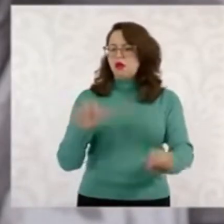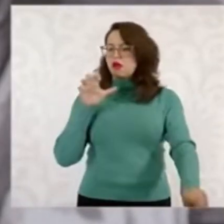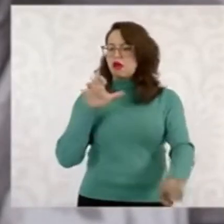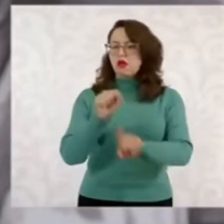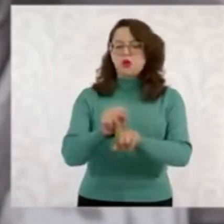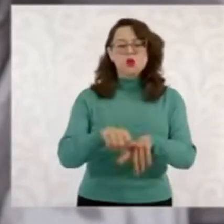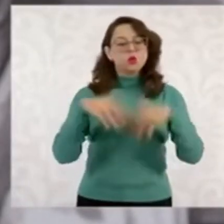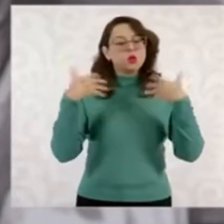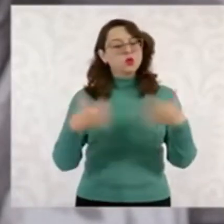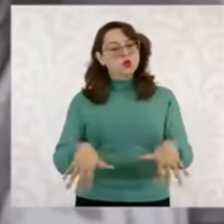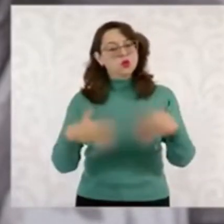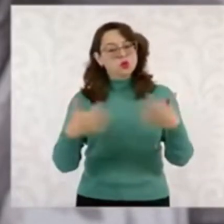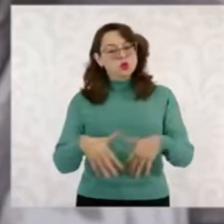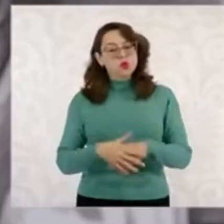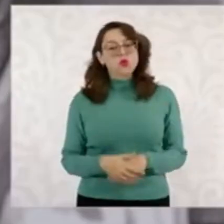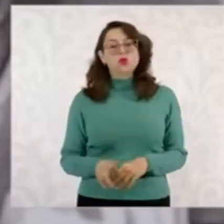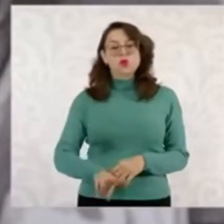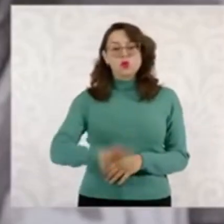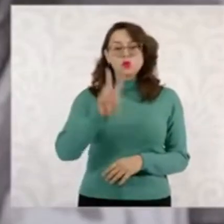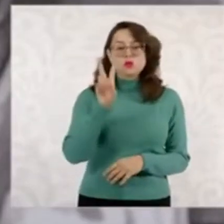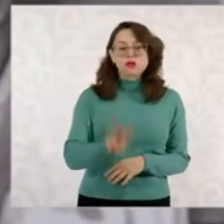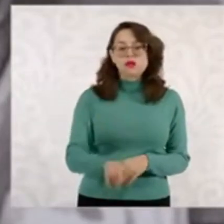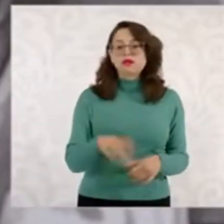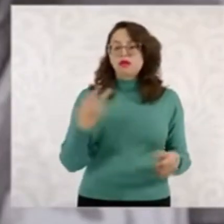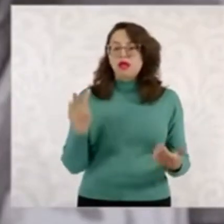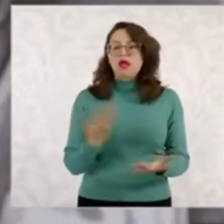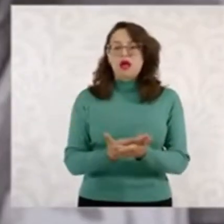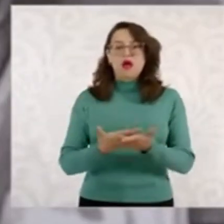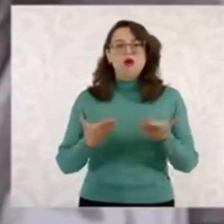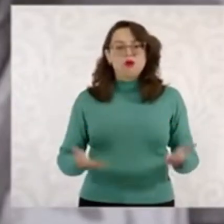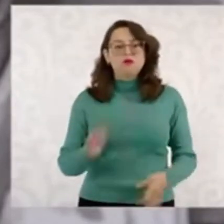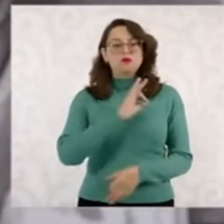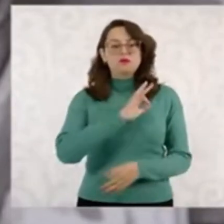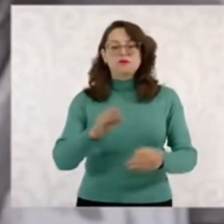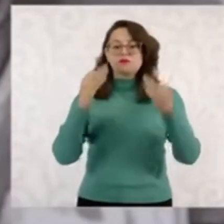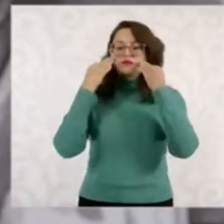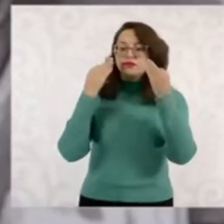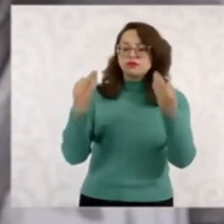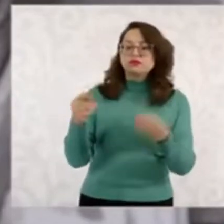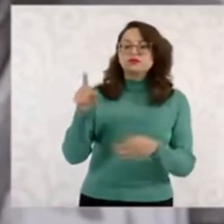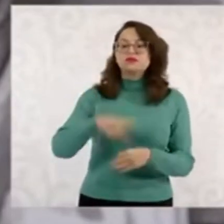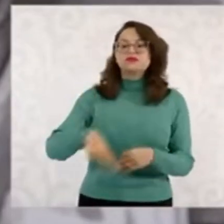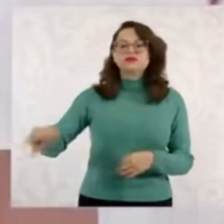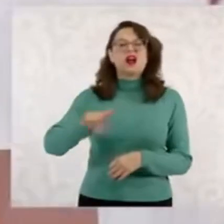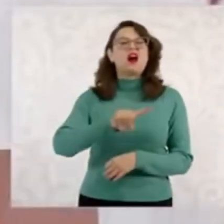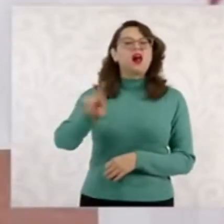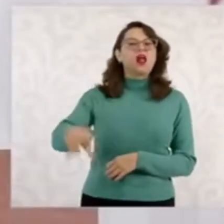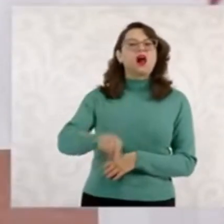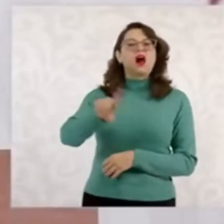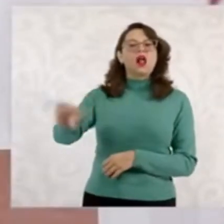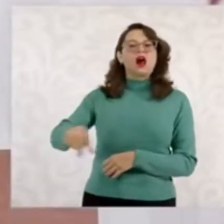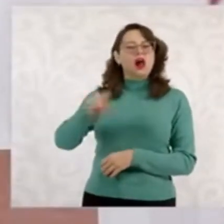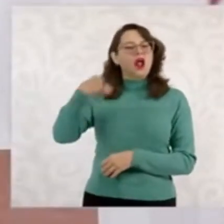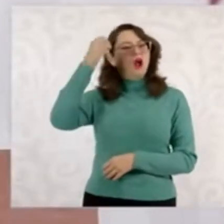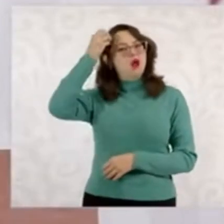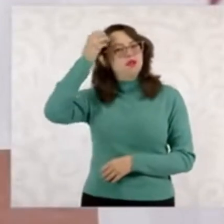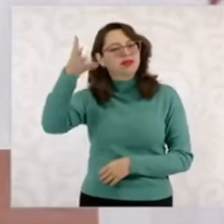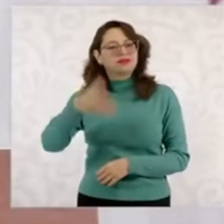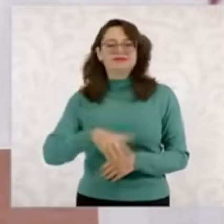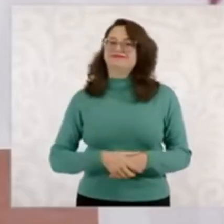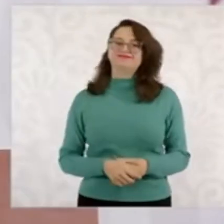se prolongan en el tiempo no se extinguen, se acumulan en la memoria colectiva y